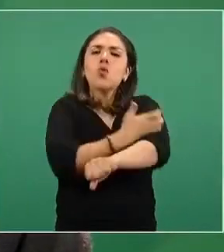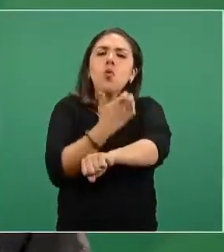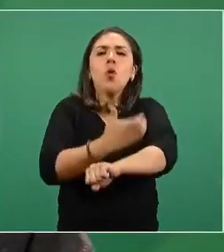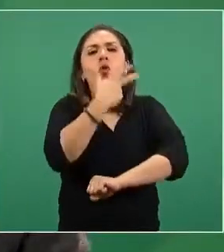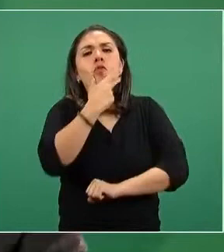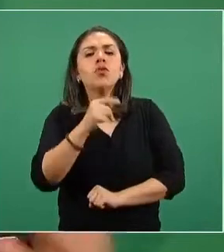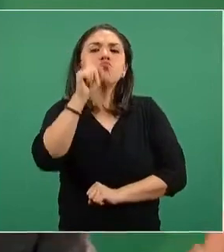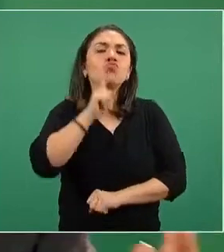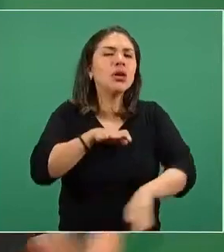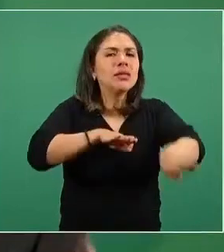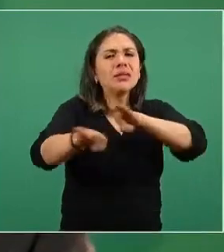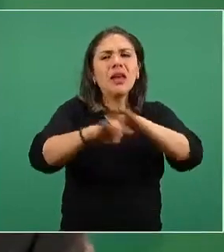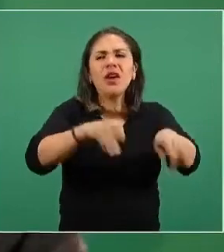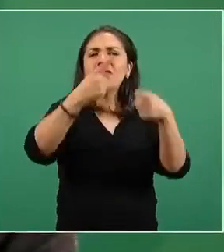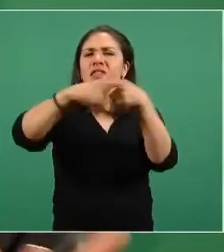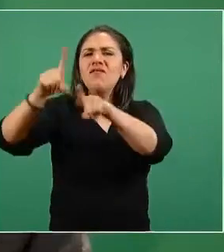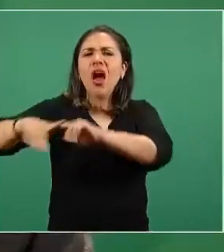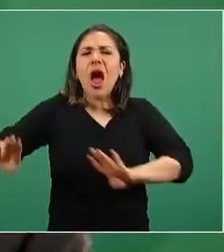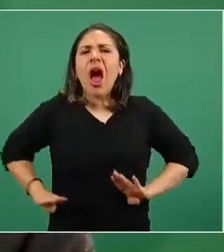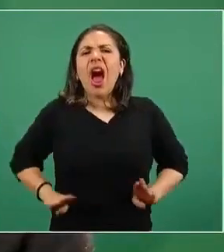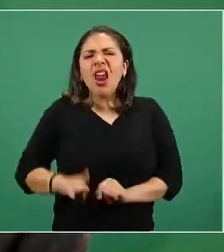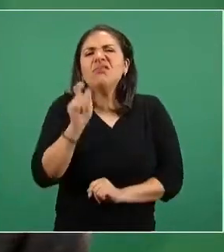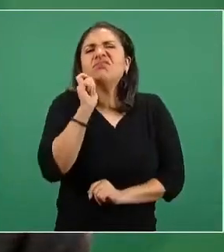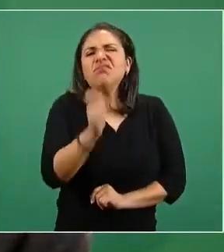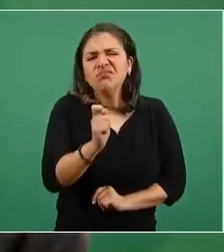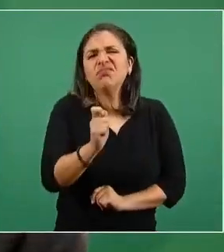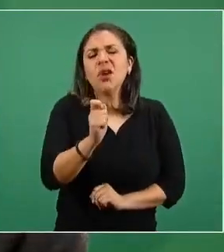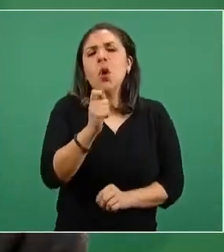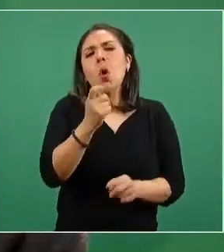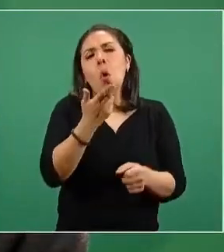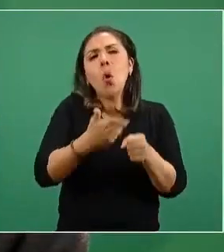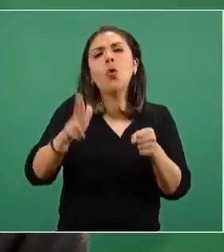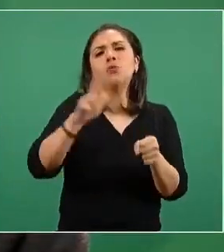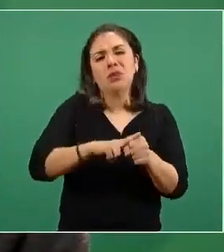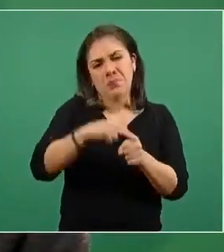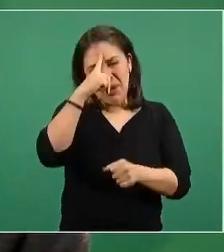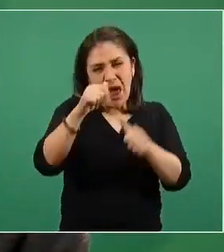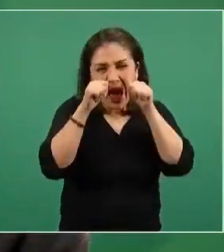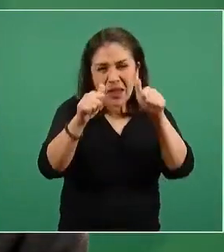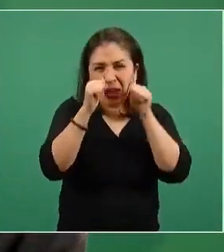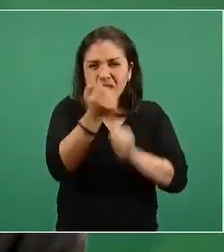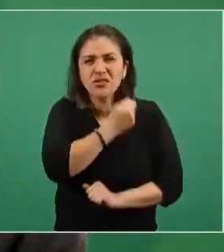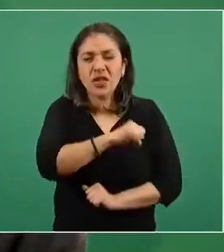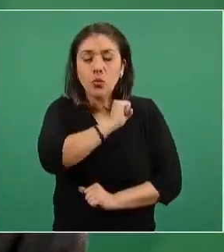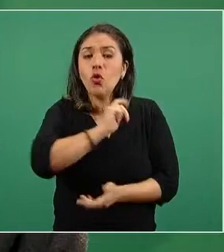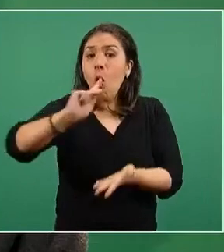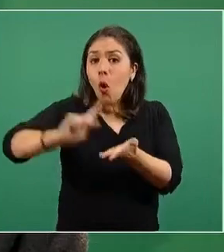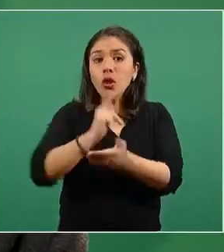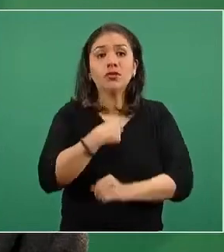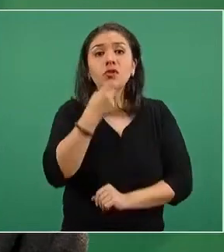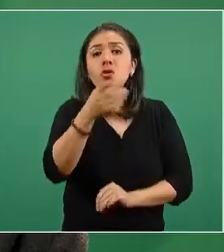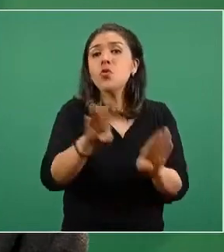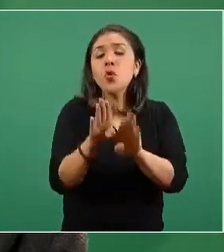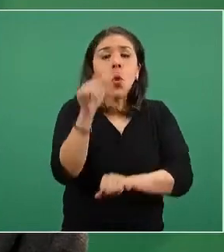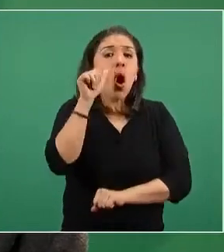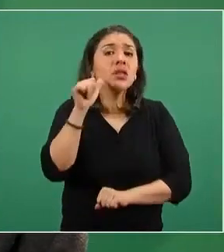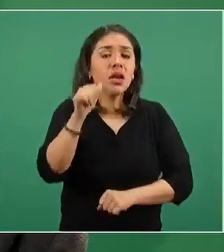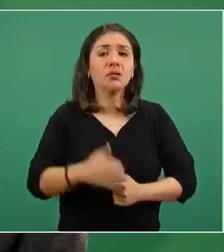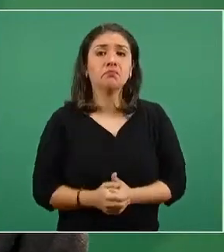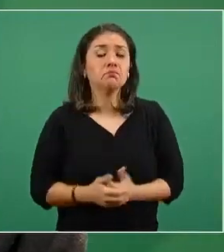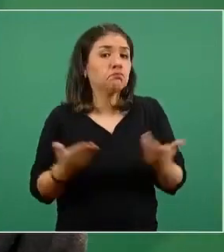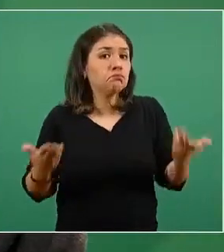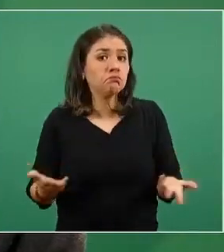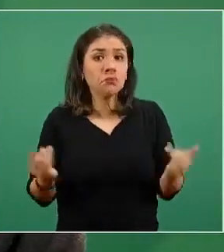que trabajan en las distintas características de la operación de salud y reitero lo que dije ayer,